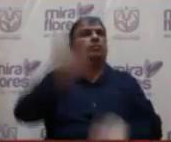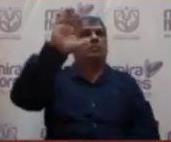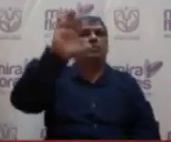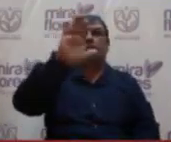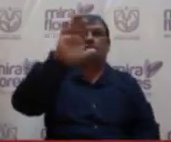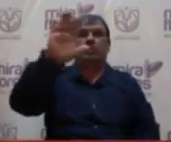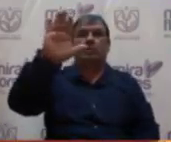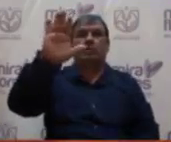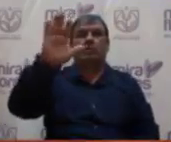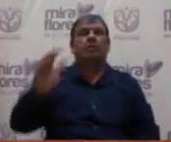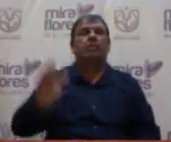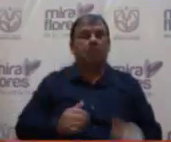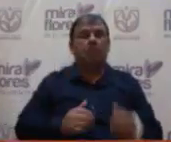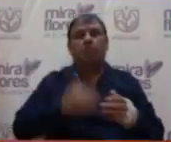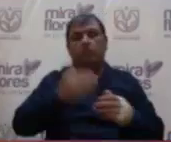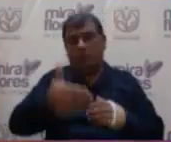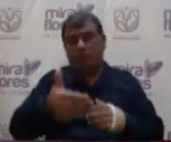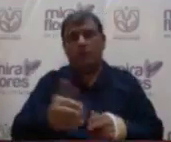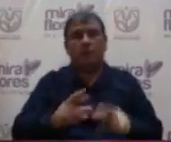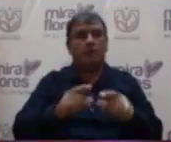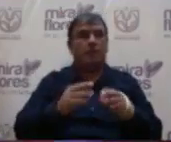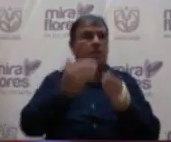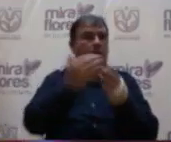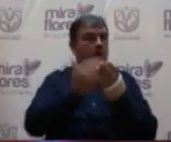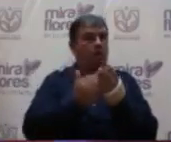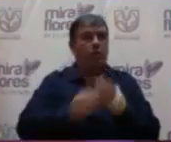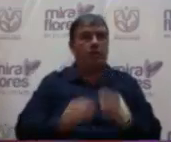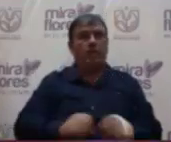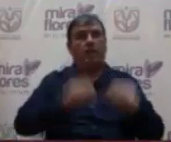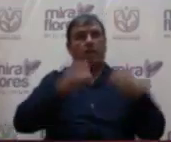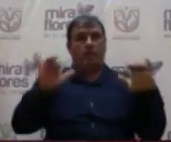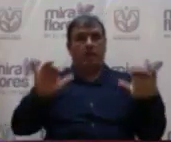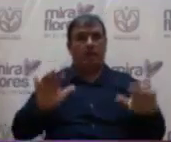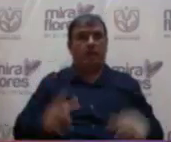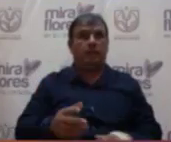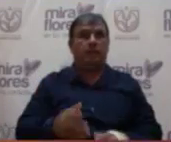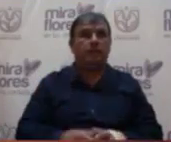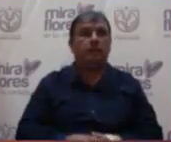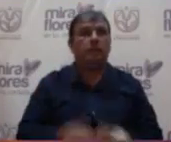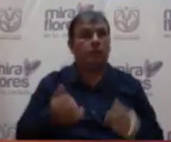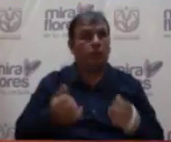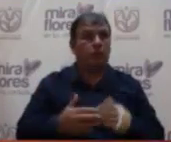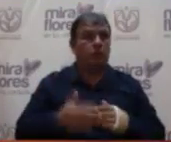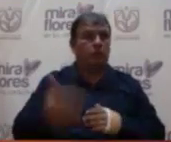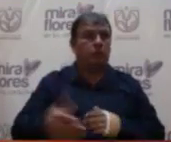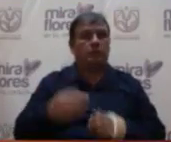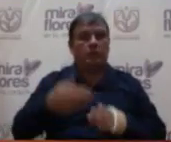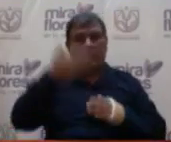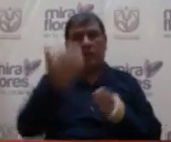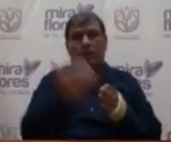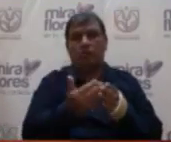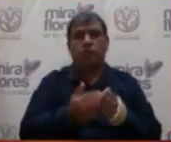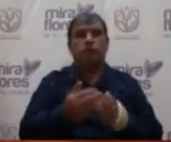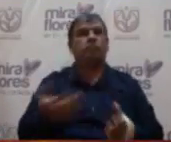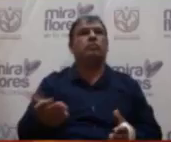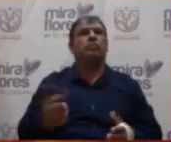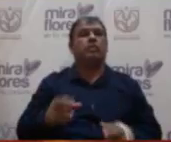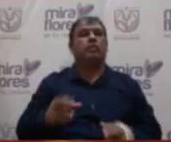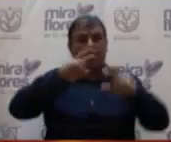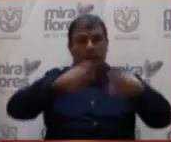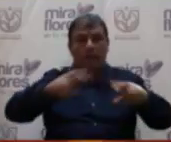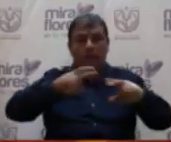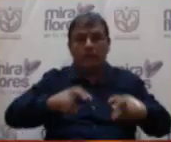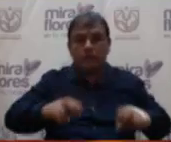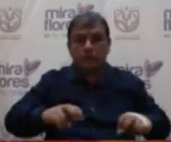conformidad, va a pasar a la orden del día. Seguimos entonces con el siguiente punto, que es la